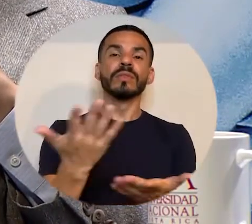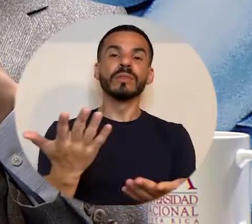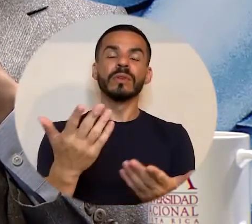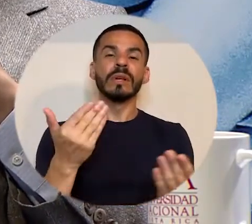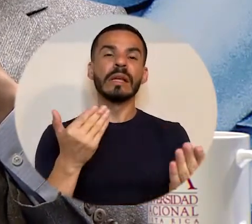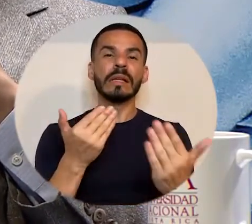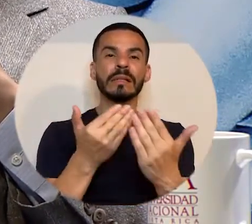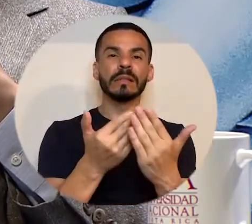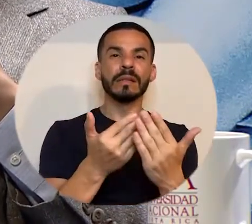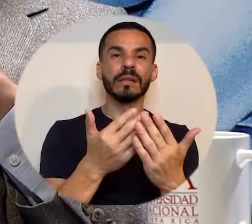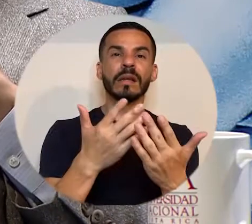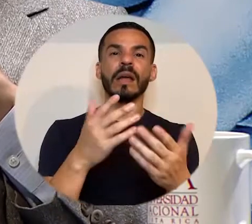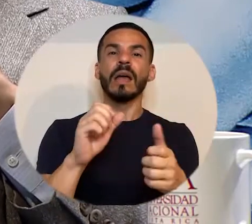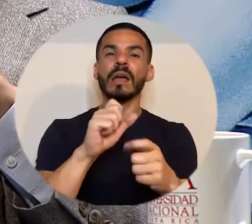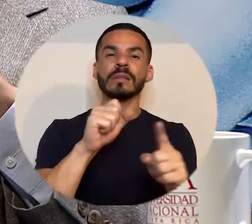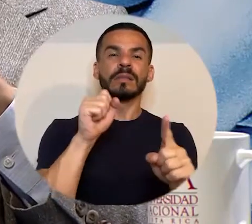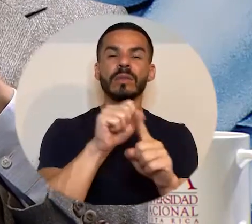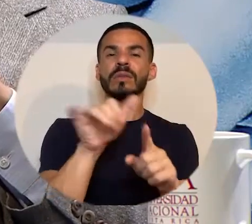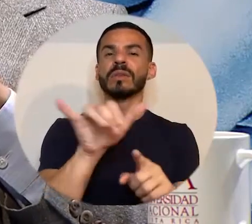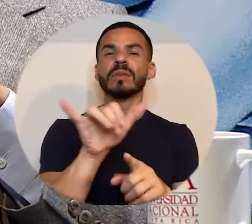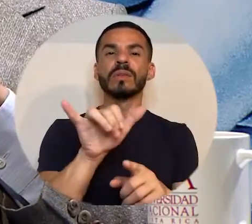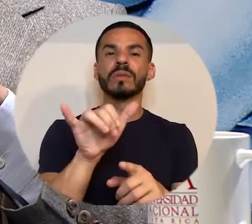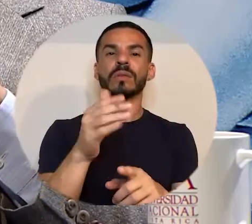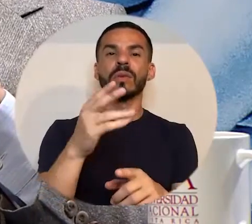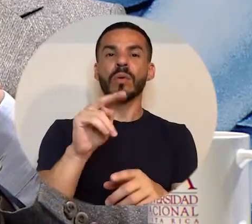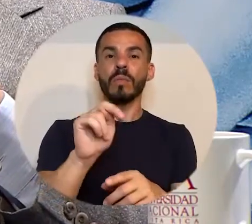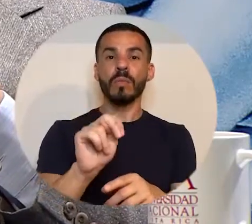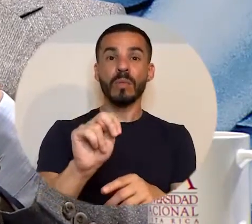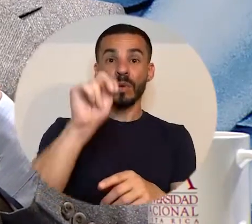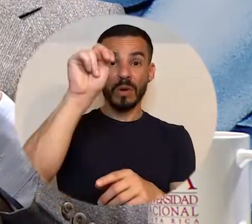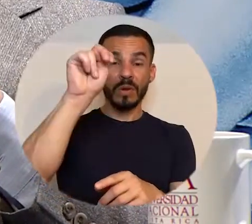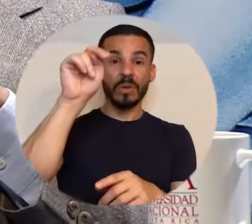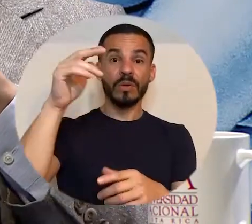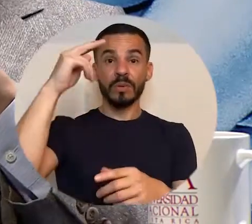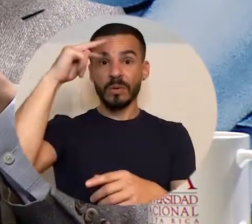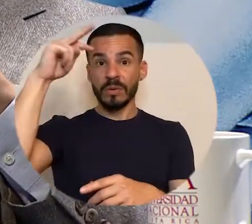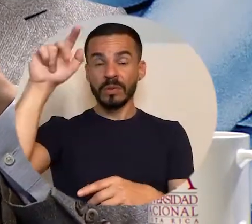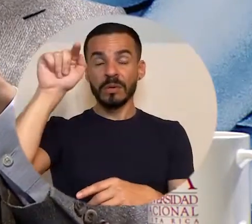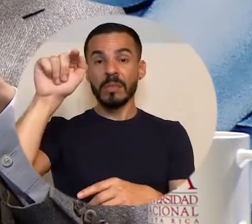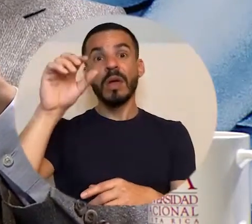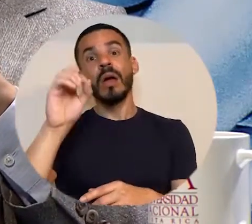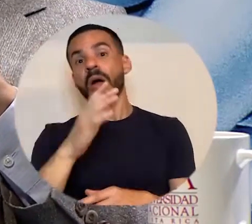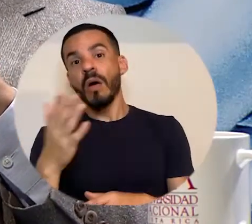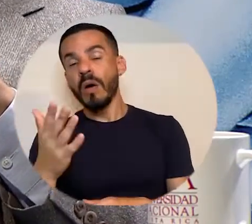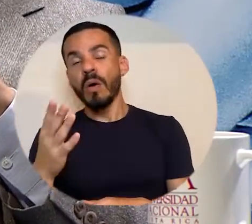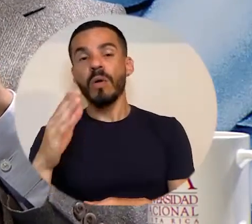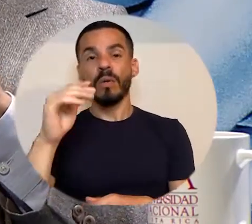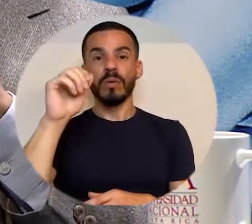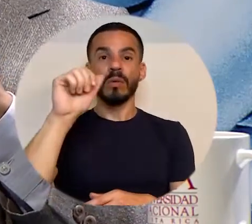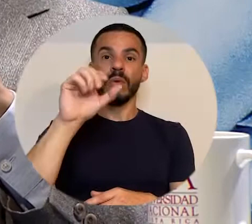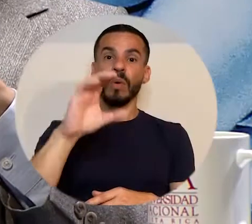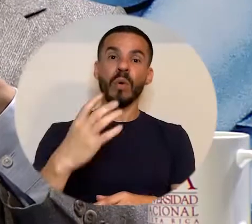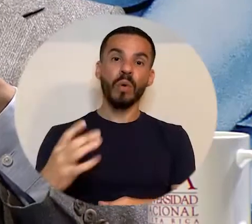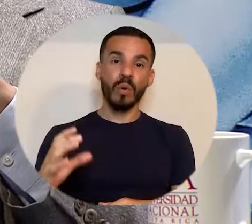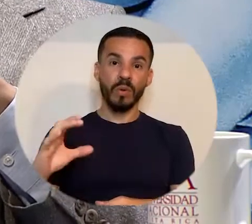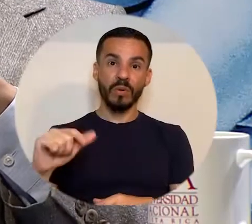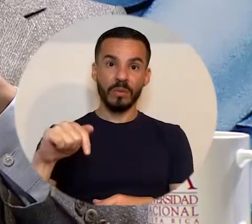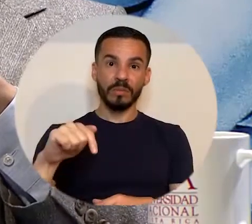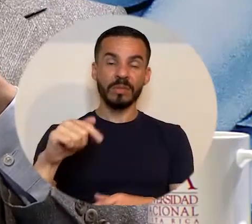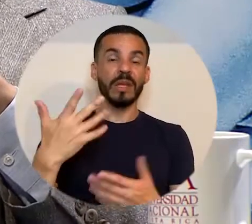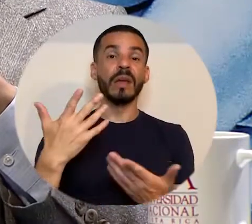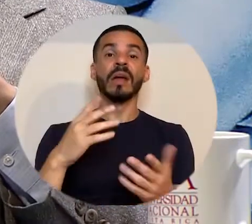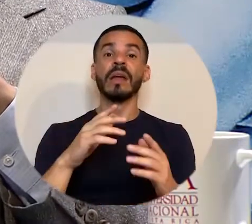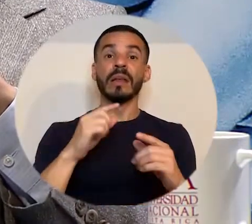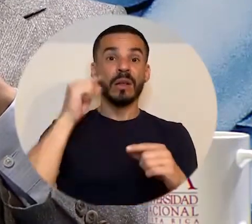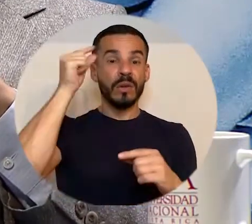futuro un acercamiento a casos como los que se viven al norte en México o en Colombia, es decir,